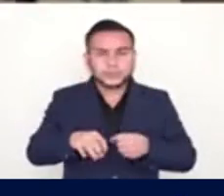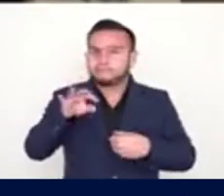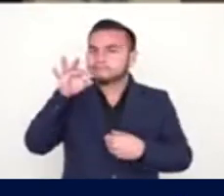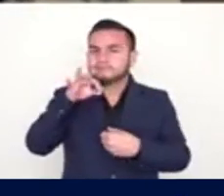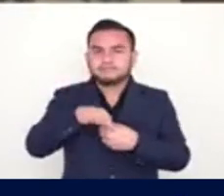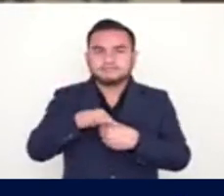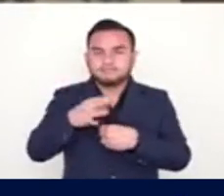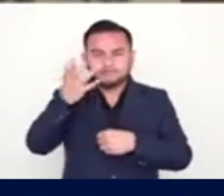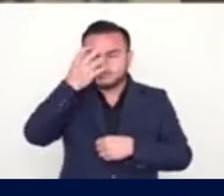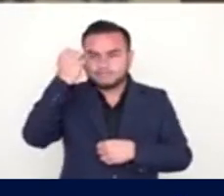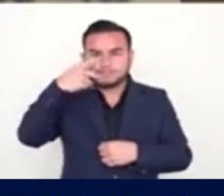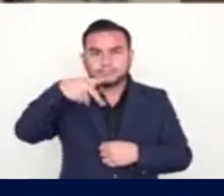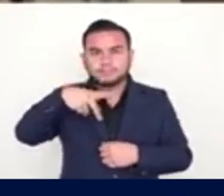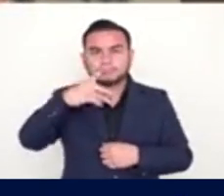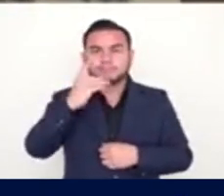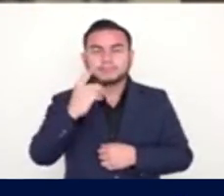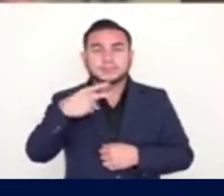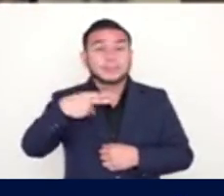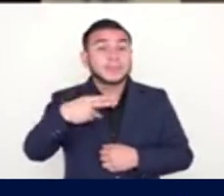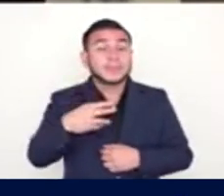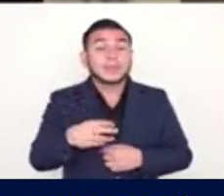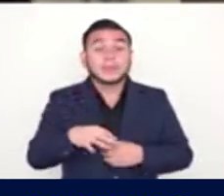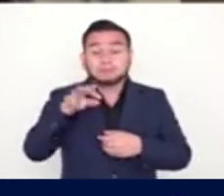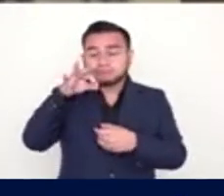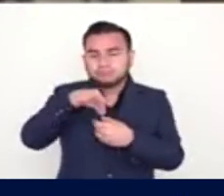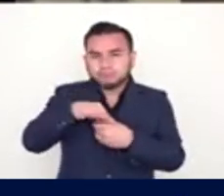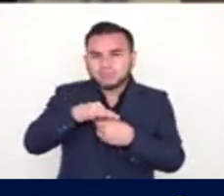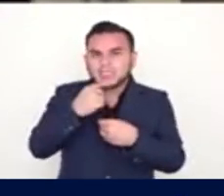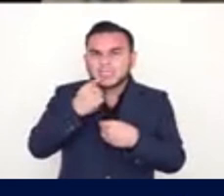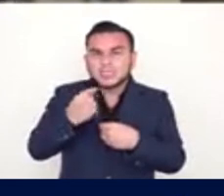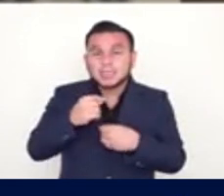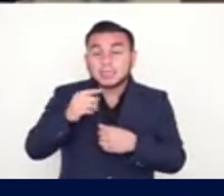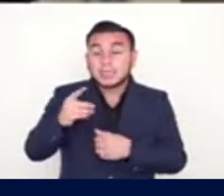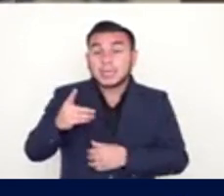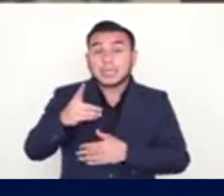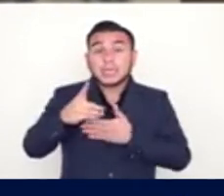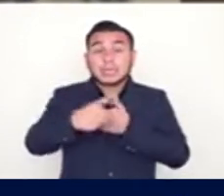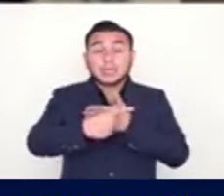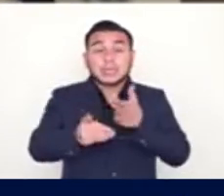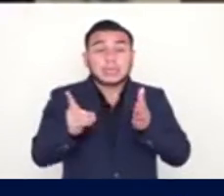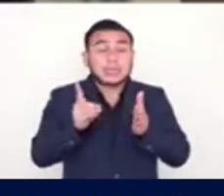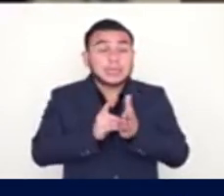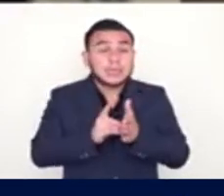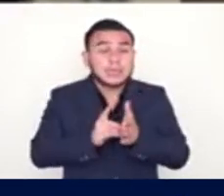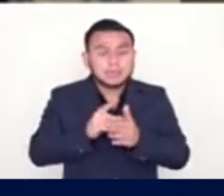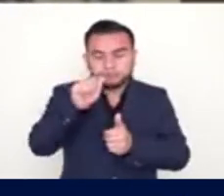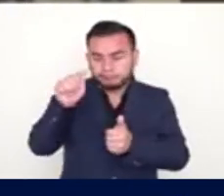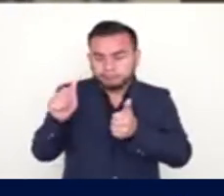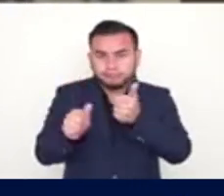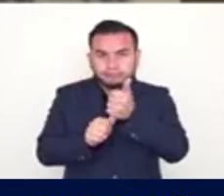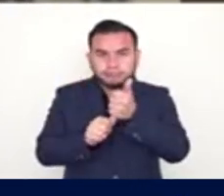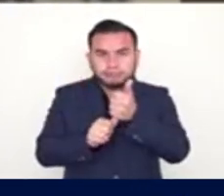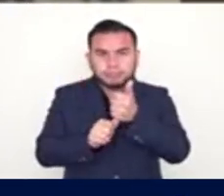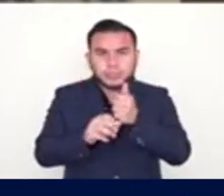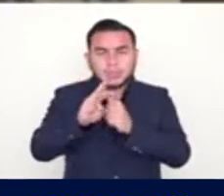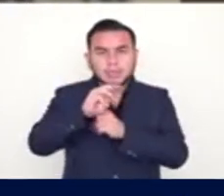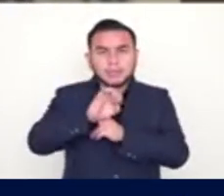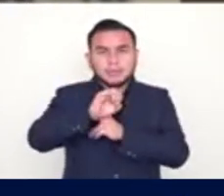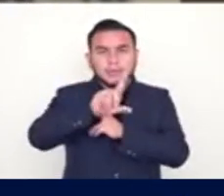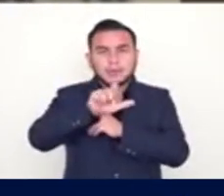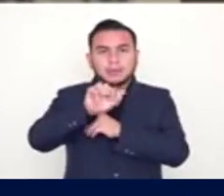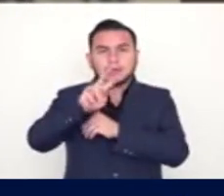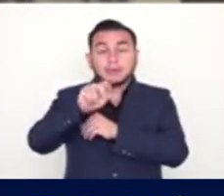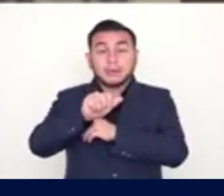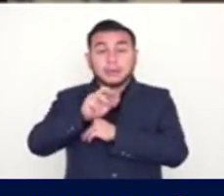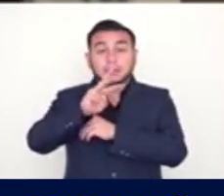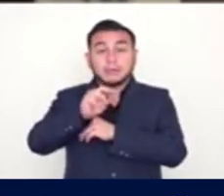inconstitucional. Además, fue electo por diputados suplentes que no correspondían a los propietarios. La diputada Milena Mayorga, por